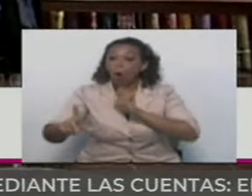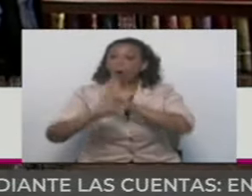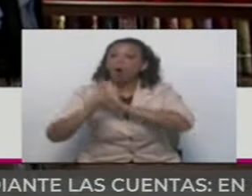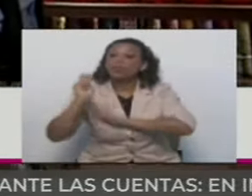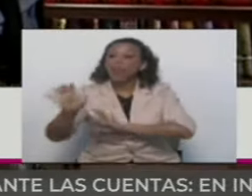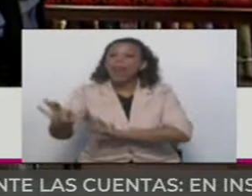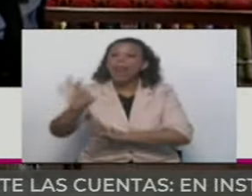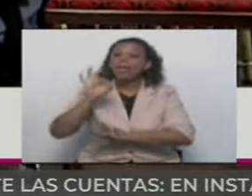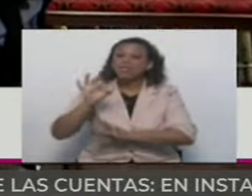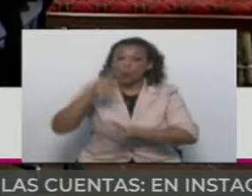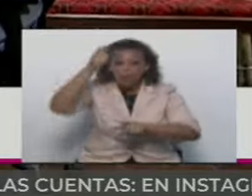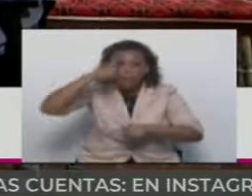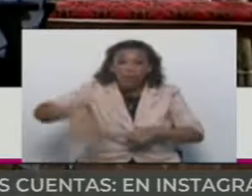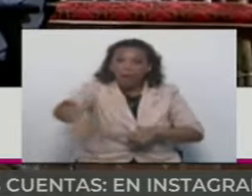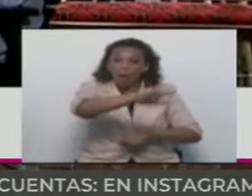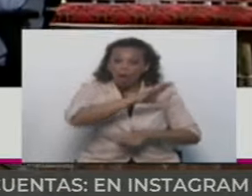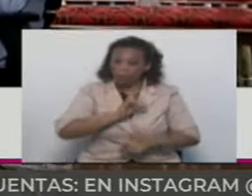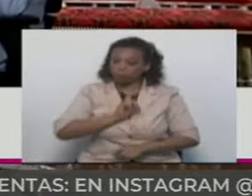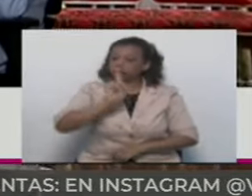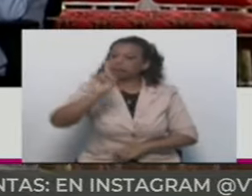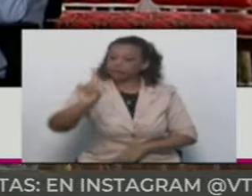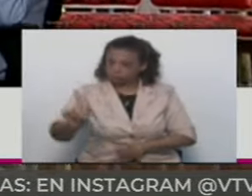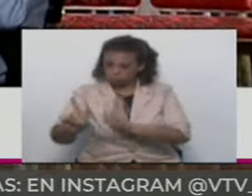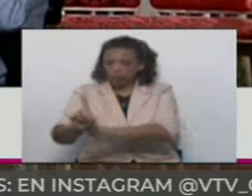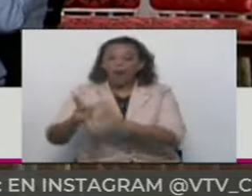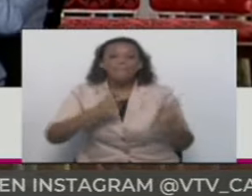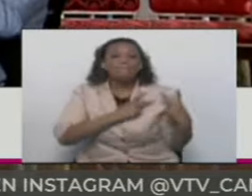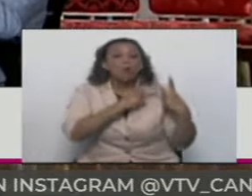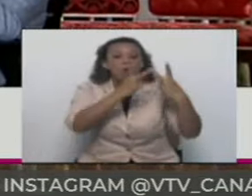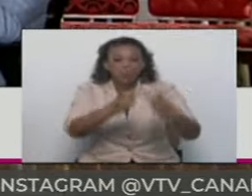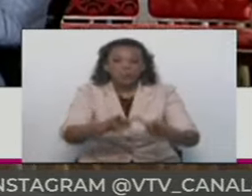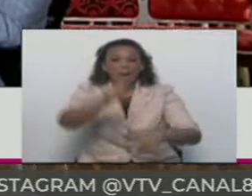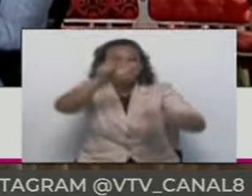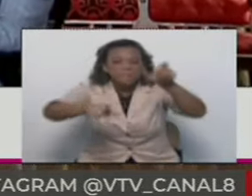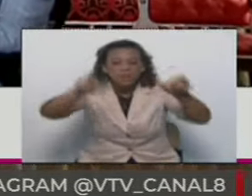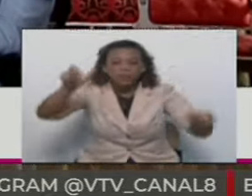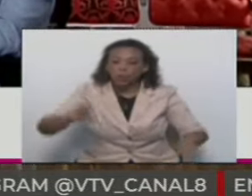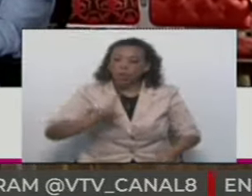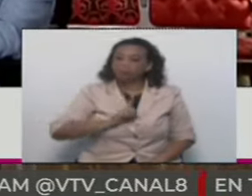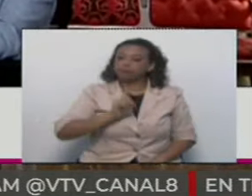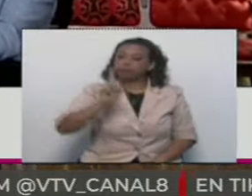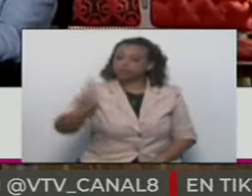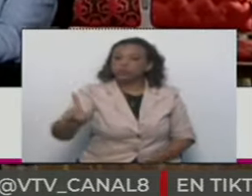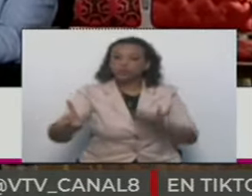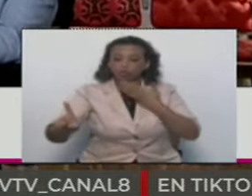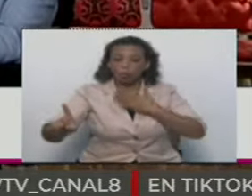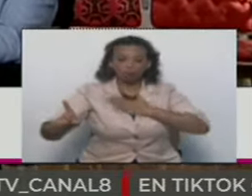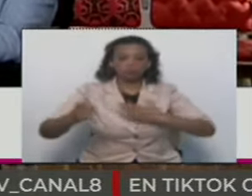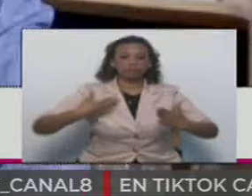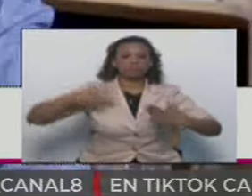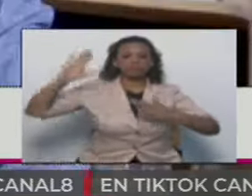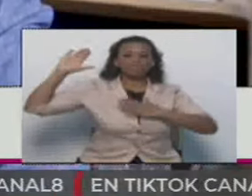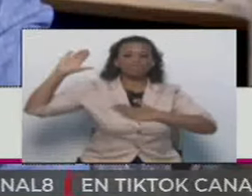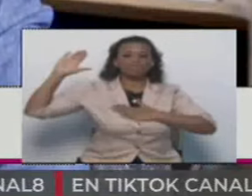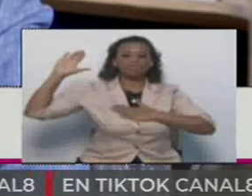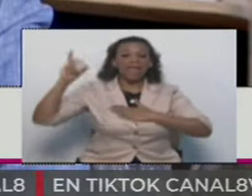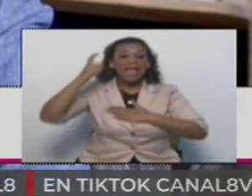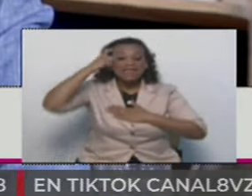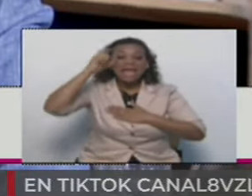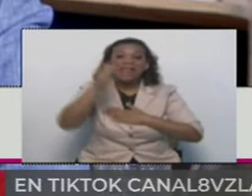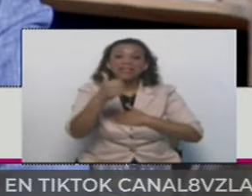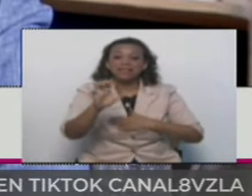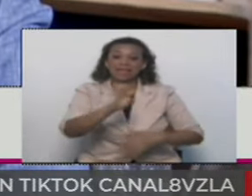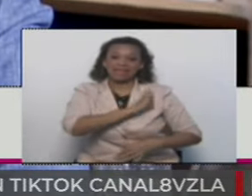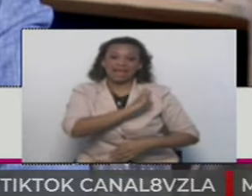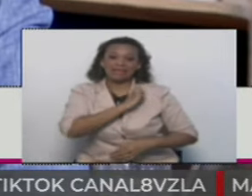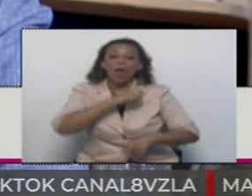constitucional, electo por la voluntad del poder popular, a prestar juramento el 10 de enero a la